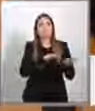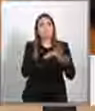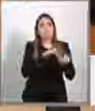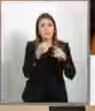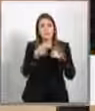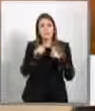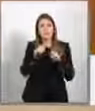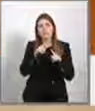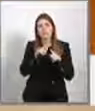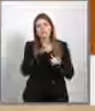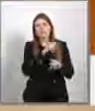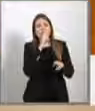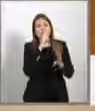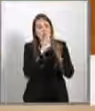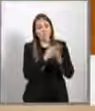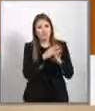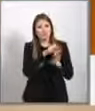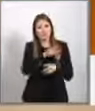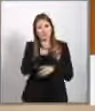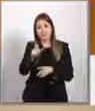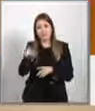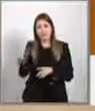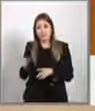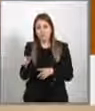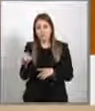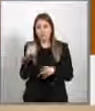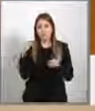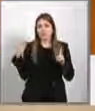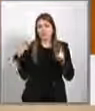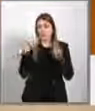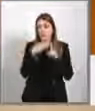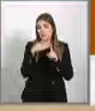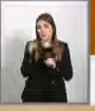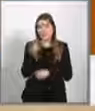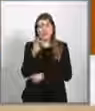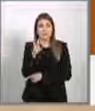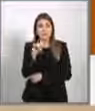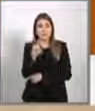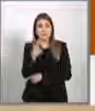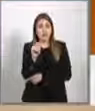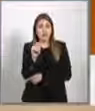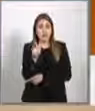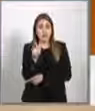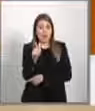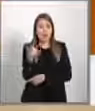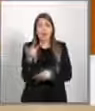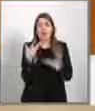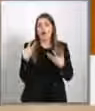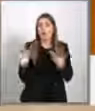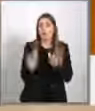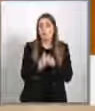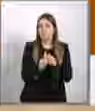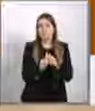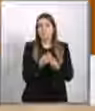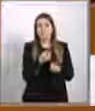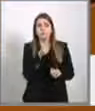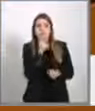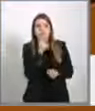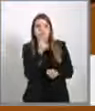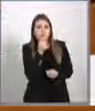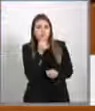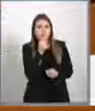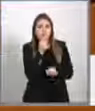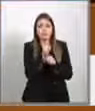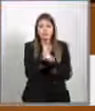diferentes. Unidades de investigación dirigidas por un fiscal, en el que participen policías de investigación,